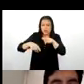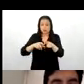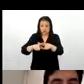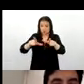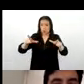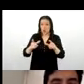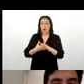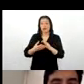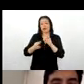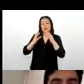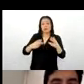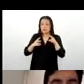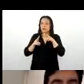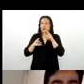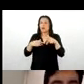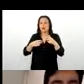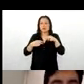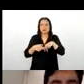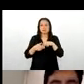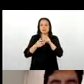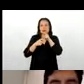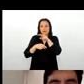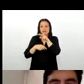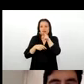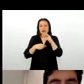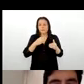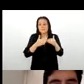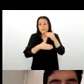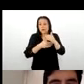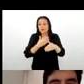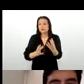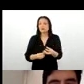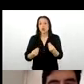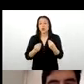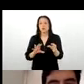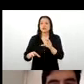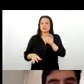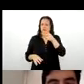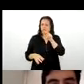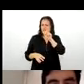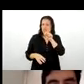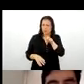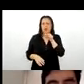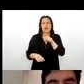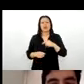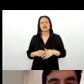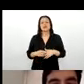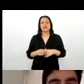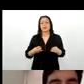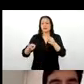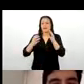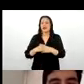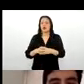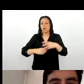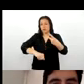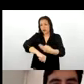pueden ver el proceso de cómo se hace el chacu, que es la forma en donde se esquila la lana